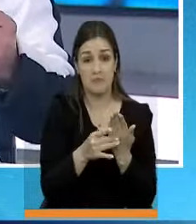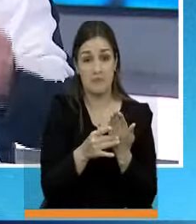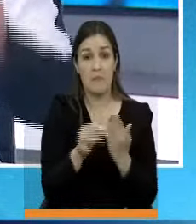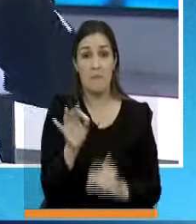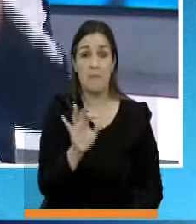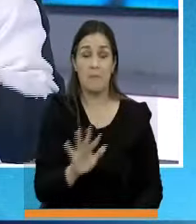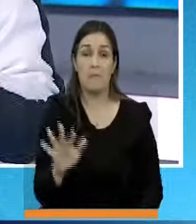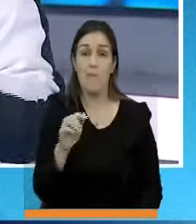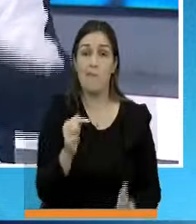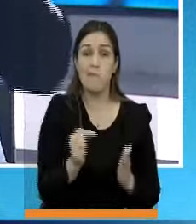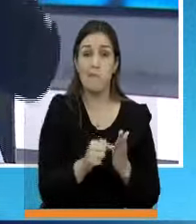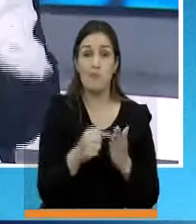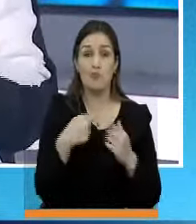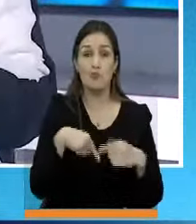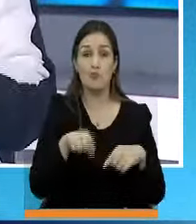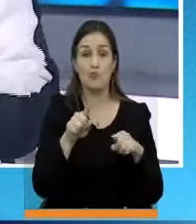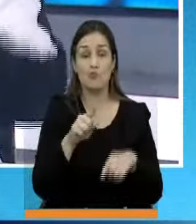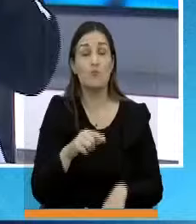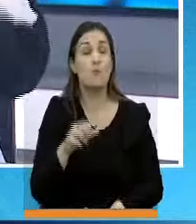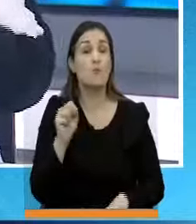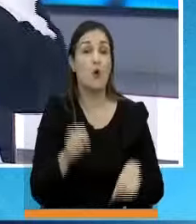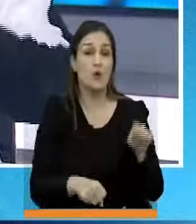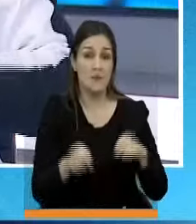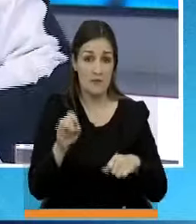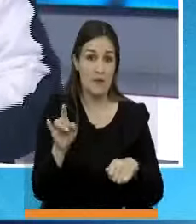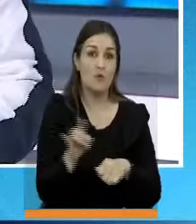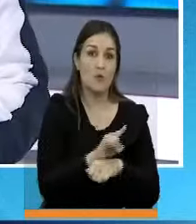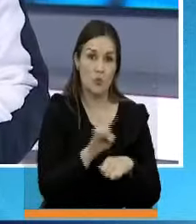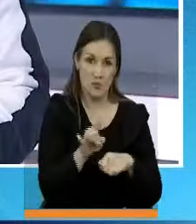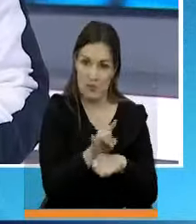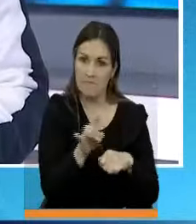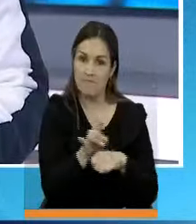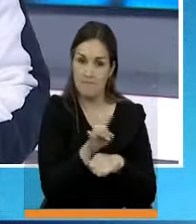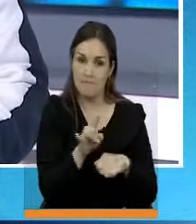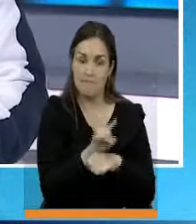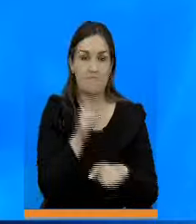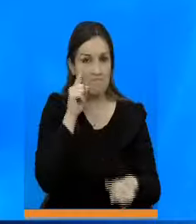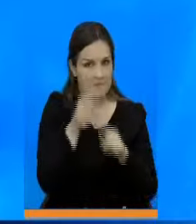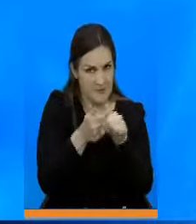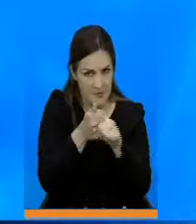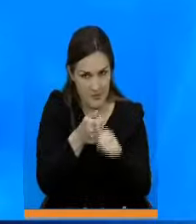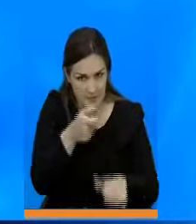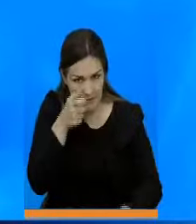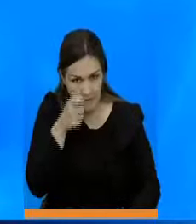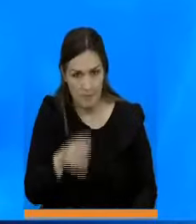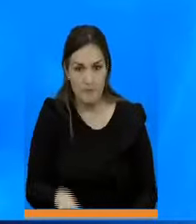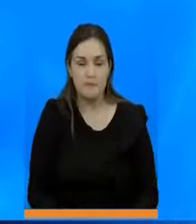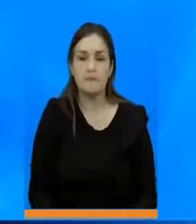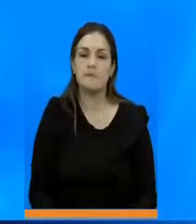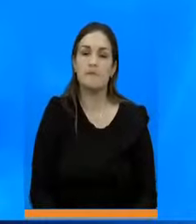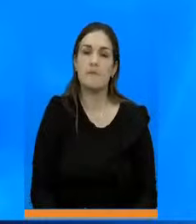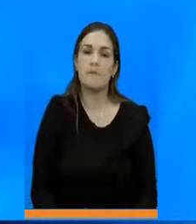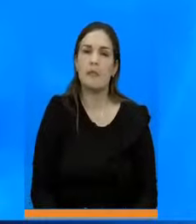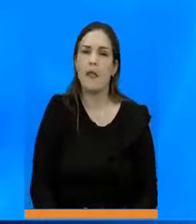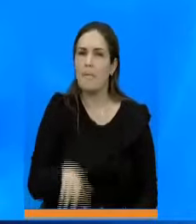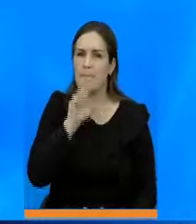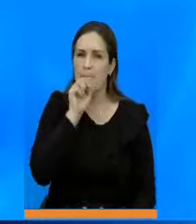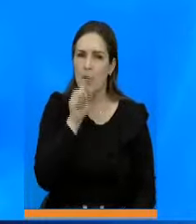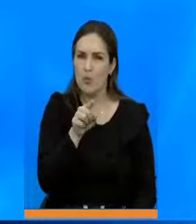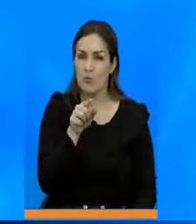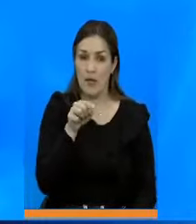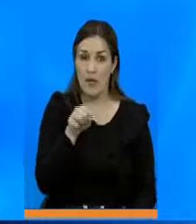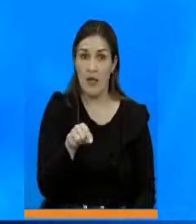mismo software está siendo utilizado para seguirlo. Ahora le pregunto, ¿qué relacionamiento hay entre